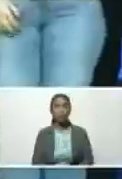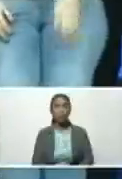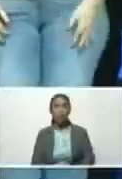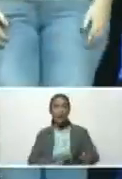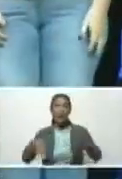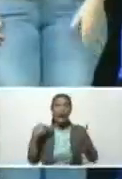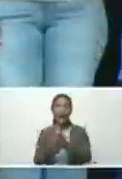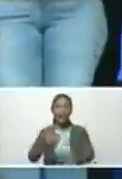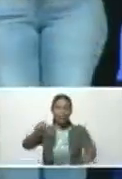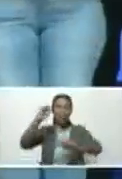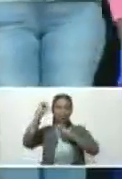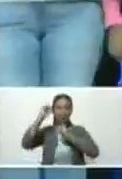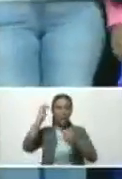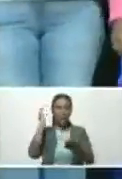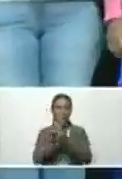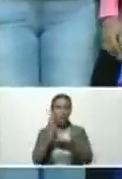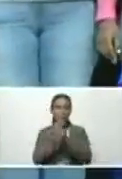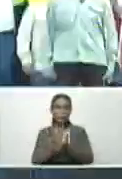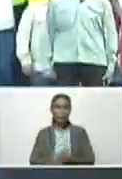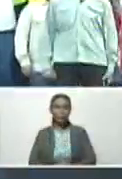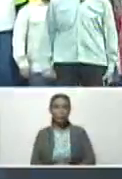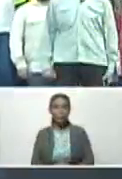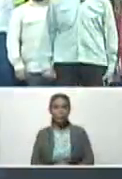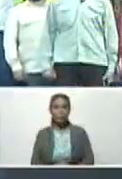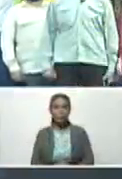¡Hasta la victoria siempre!